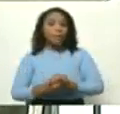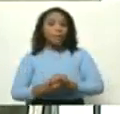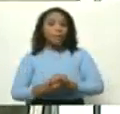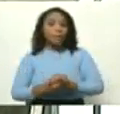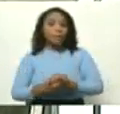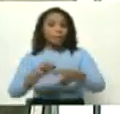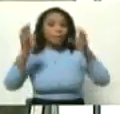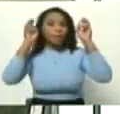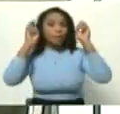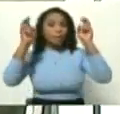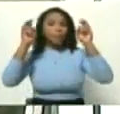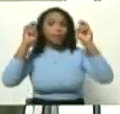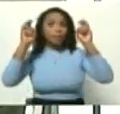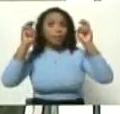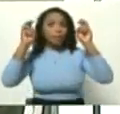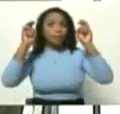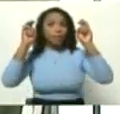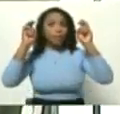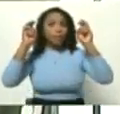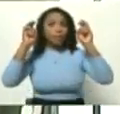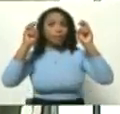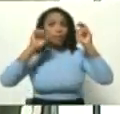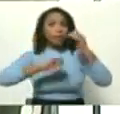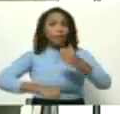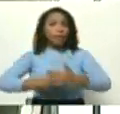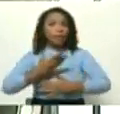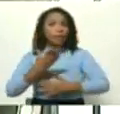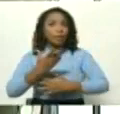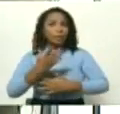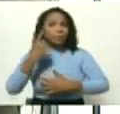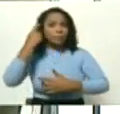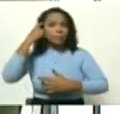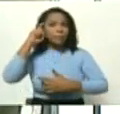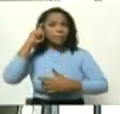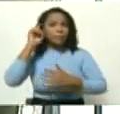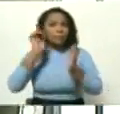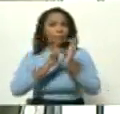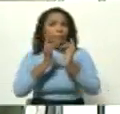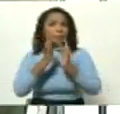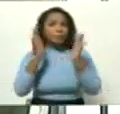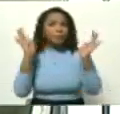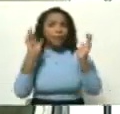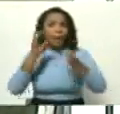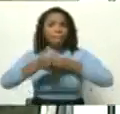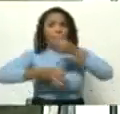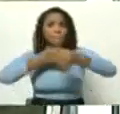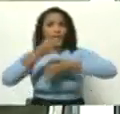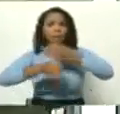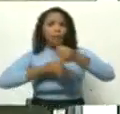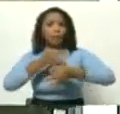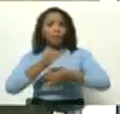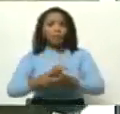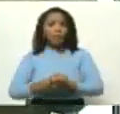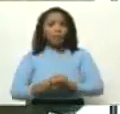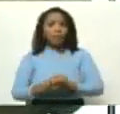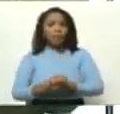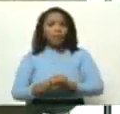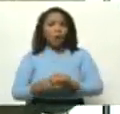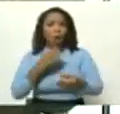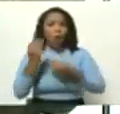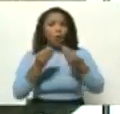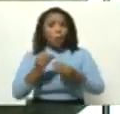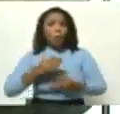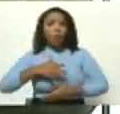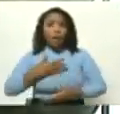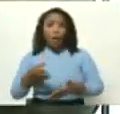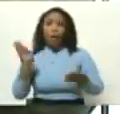en ese tema de lo que es el renacer. Recordemos que Jesucristo le explicó a Nicodemo que cómo podía un hombre nacer